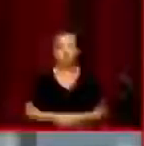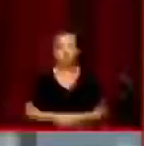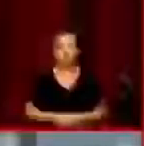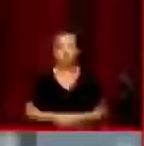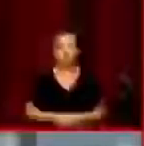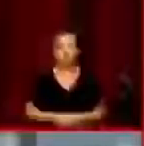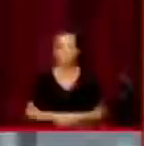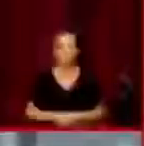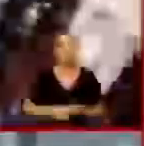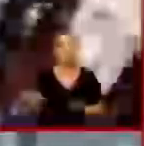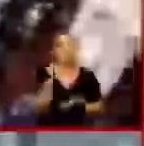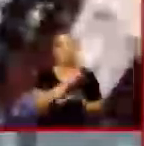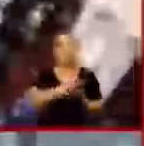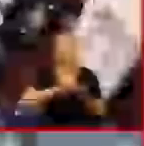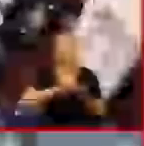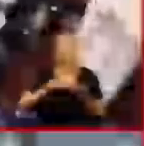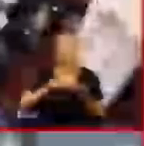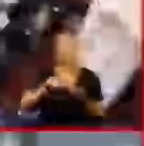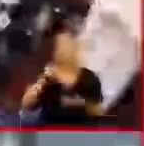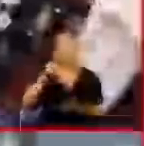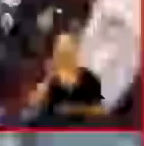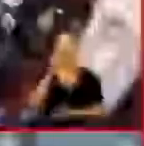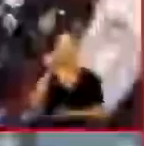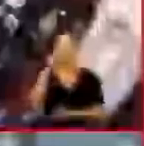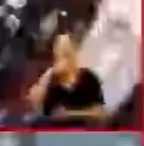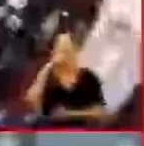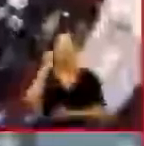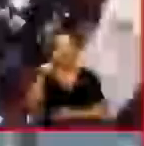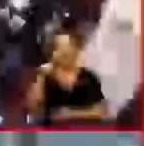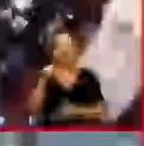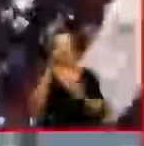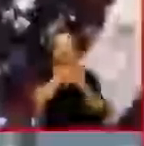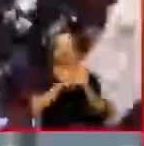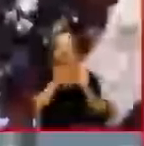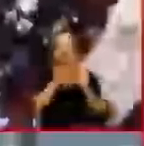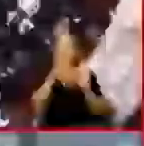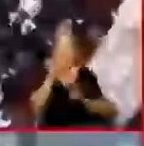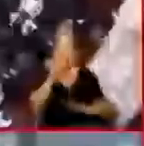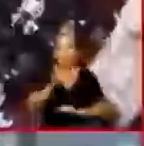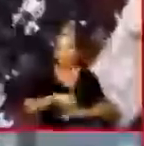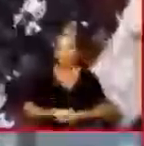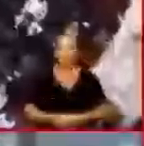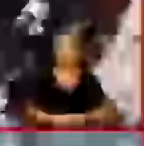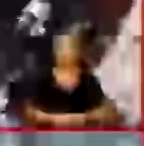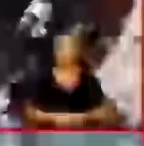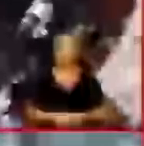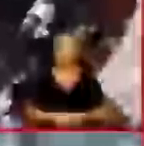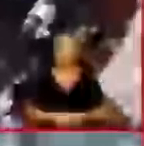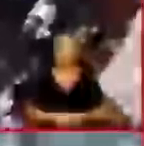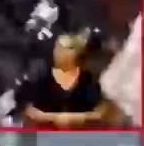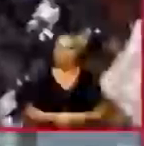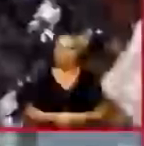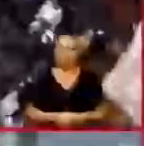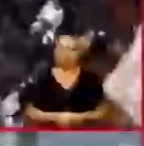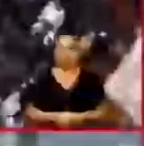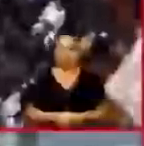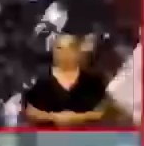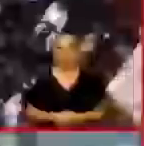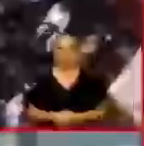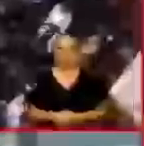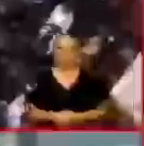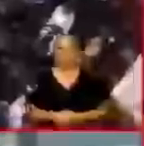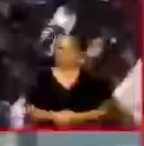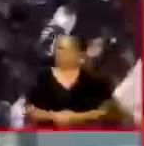de la negociación con el Fondo Monetario y de alguna manera va a generar, sin dudas, más encolumnamiento detrás